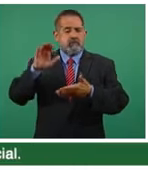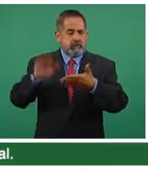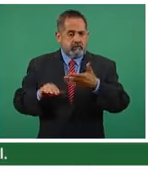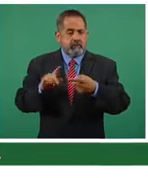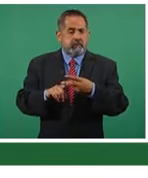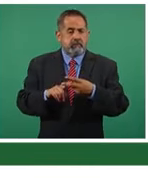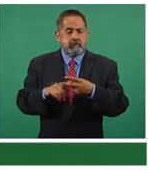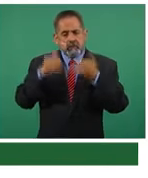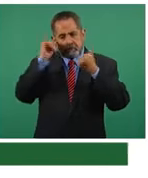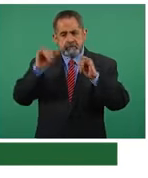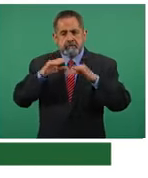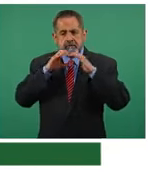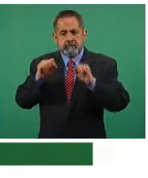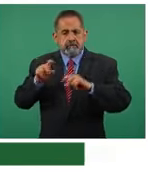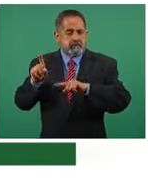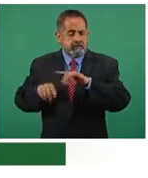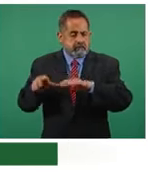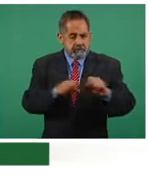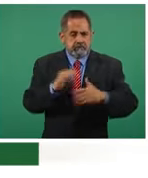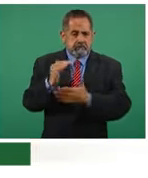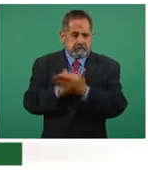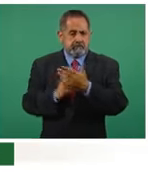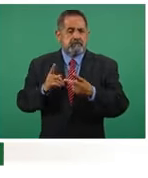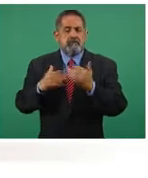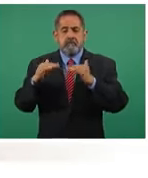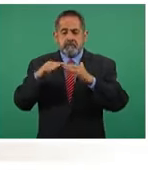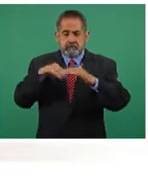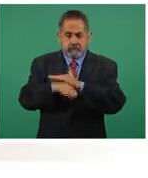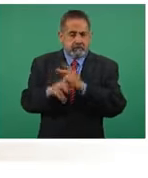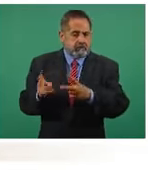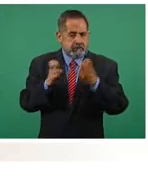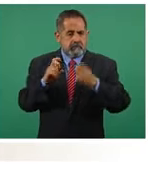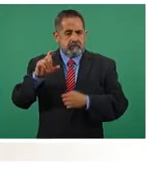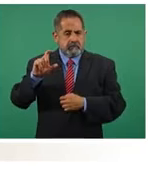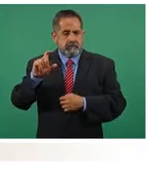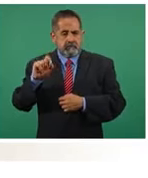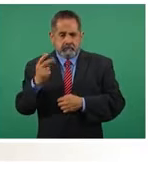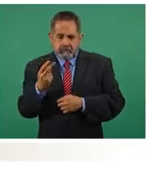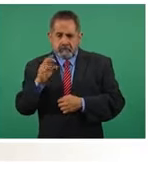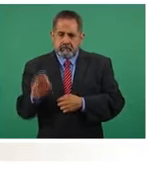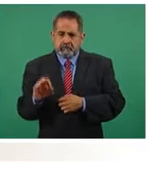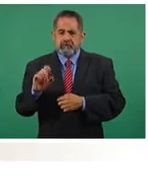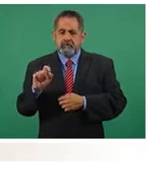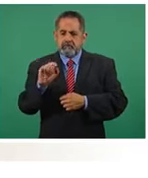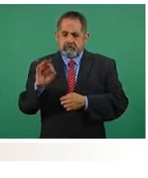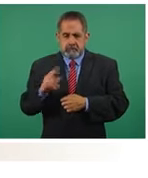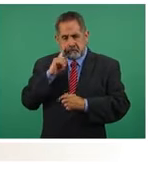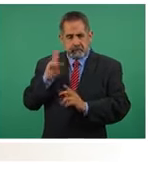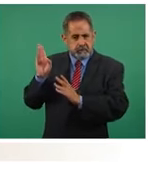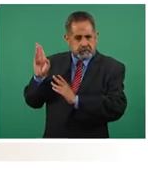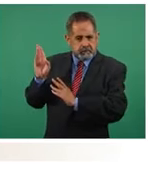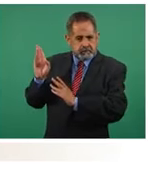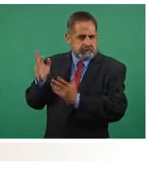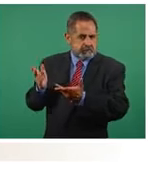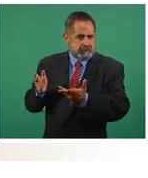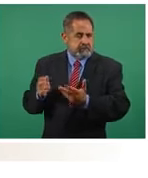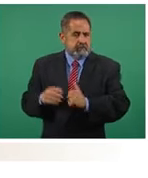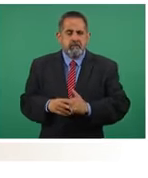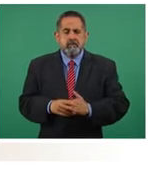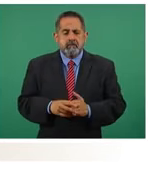robo de ganado menos 20%, robo a casa, habitación menos 20%. y también damos cuenta